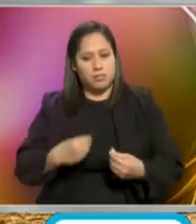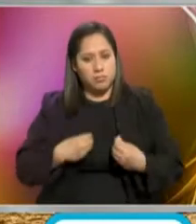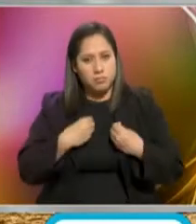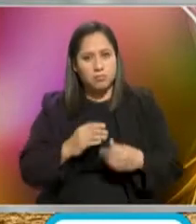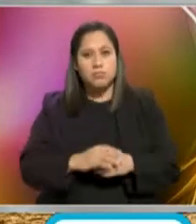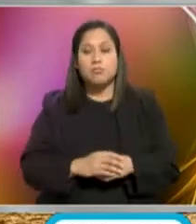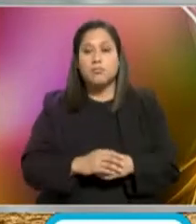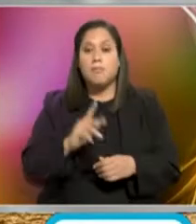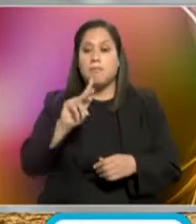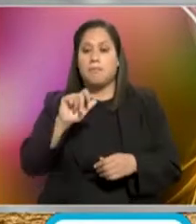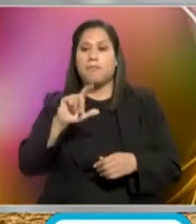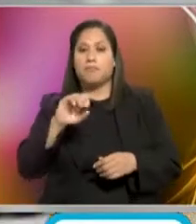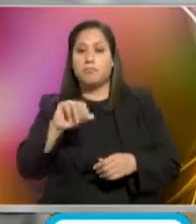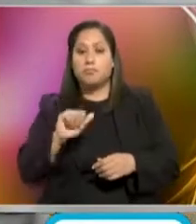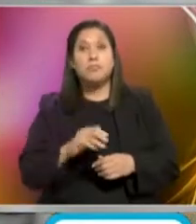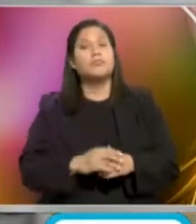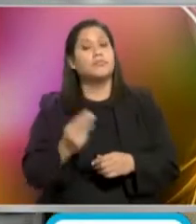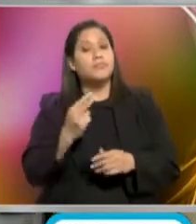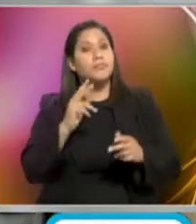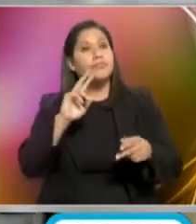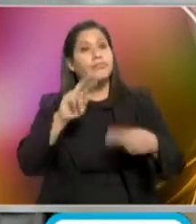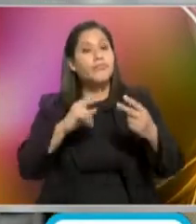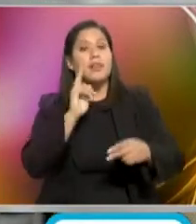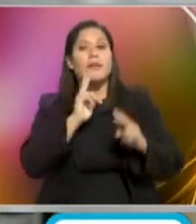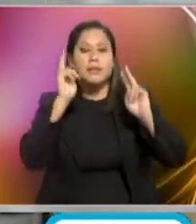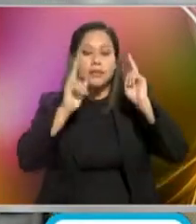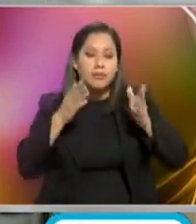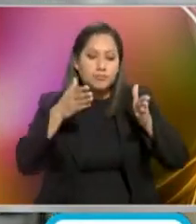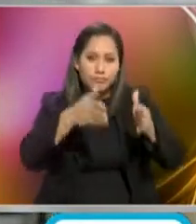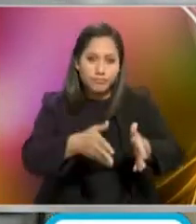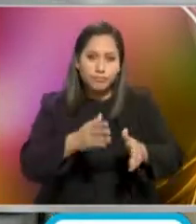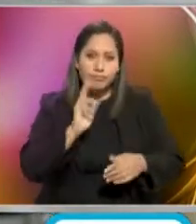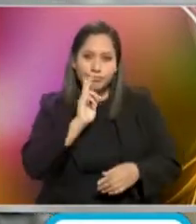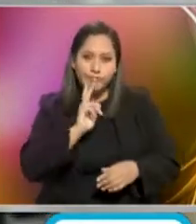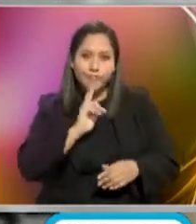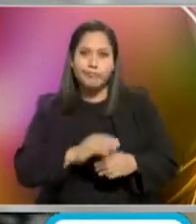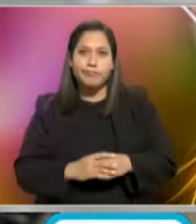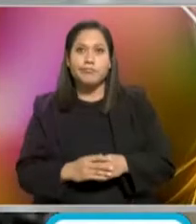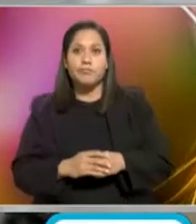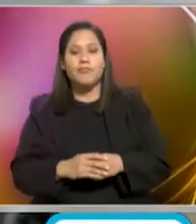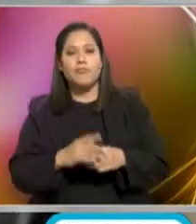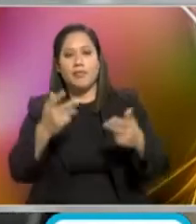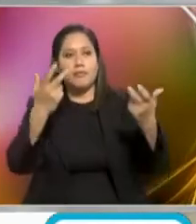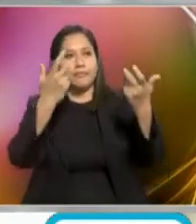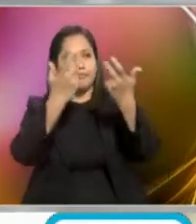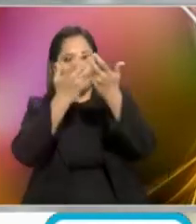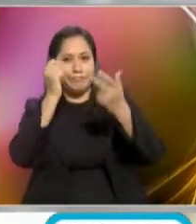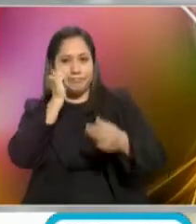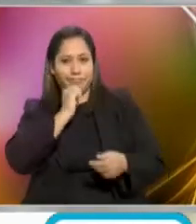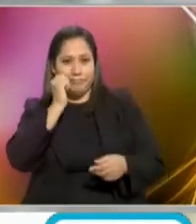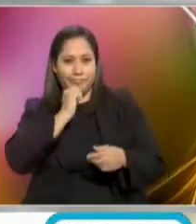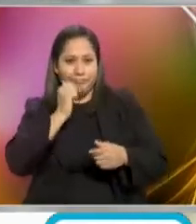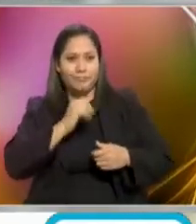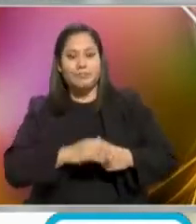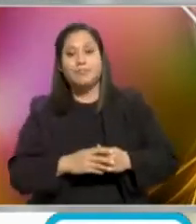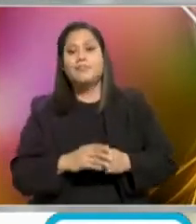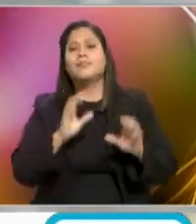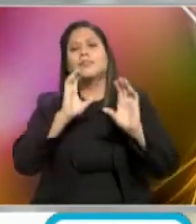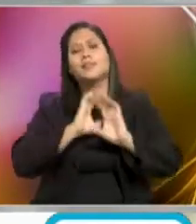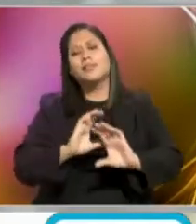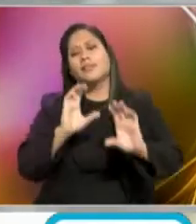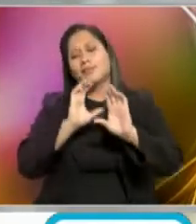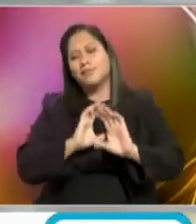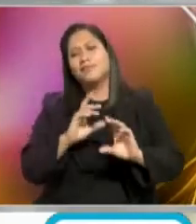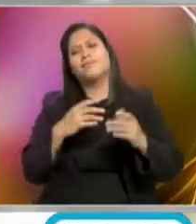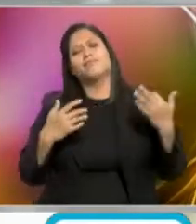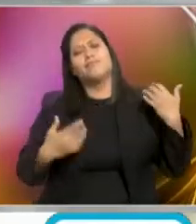su parece, esposa. Paloma. Habría que visitar ahora la tumba. La tumba. Claro. Claro, ¿no? Y brindar siempre Y en llevar una cantina. y cantar ahí una